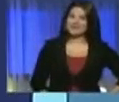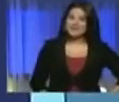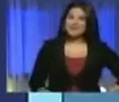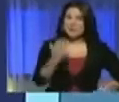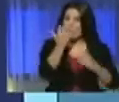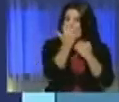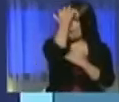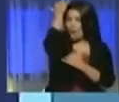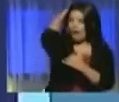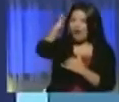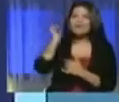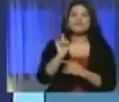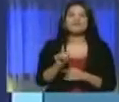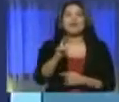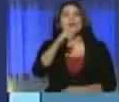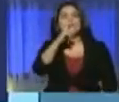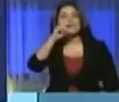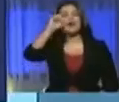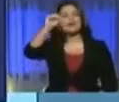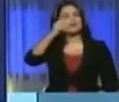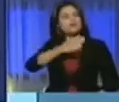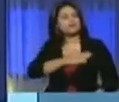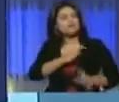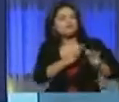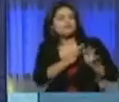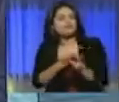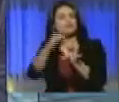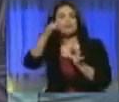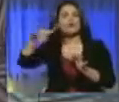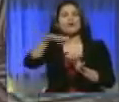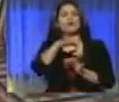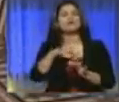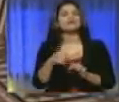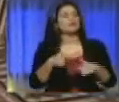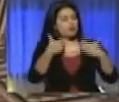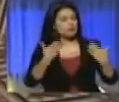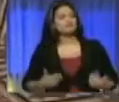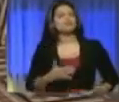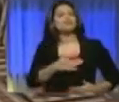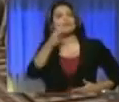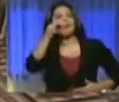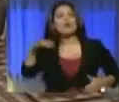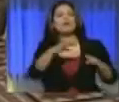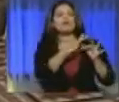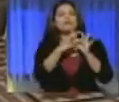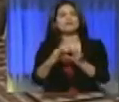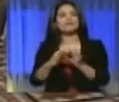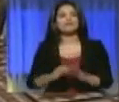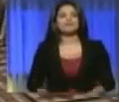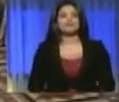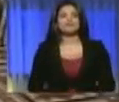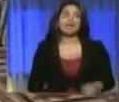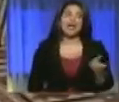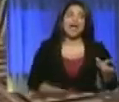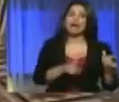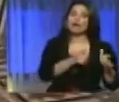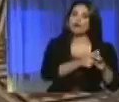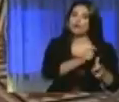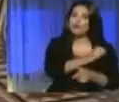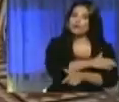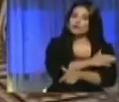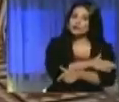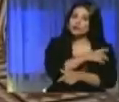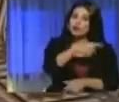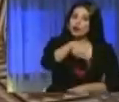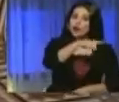Maduro, el del pueblo. Así es. Soy el del pueblo. ¿Mm? Por eso la oligarquía y los vampiros y los